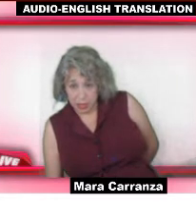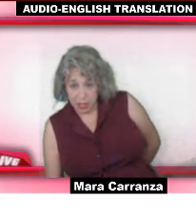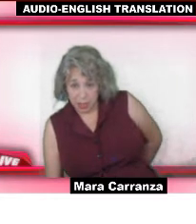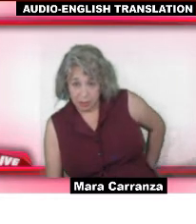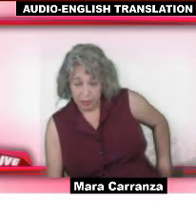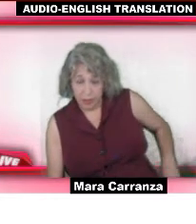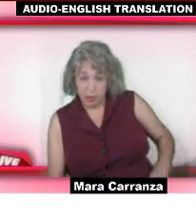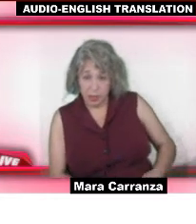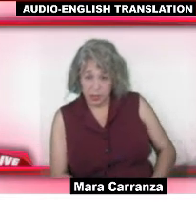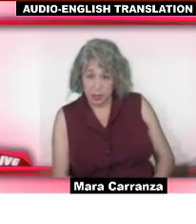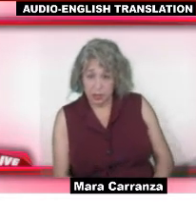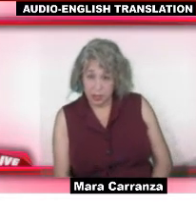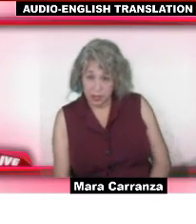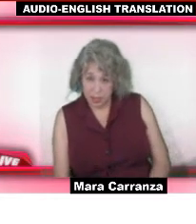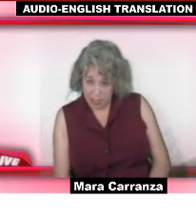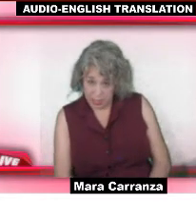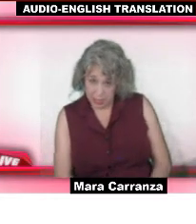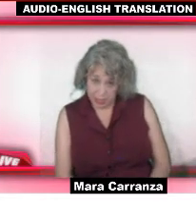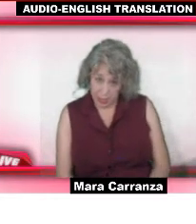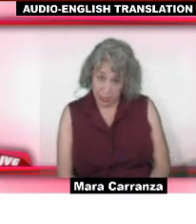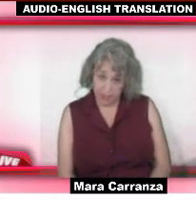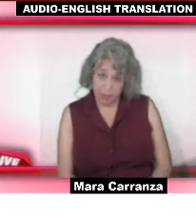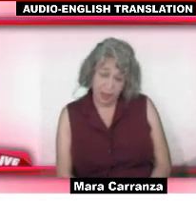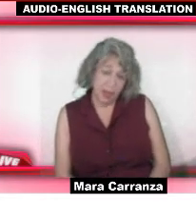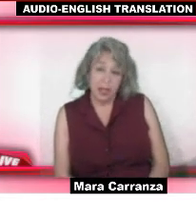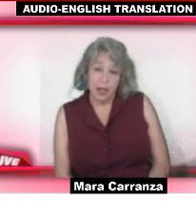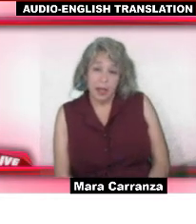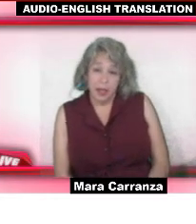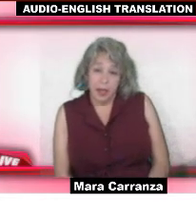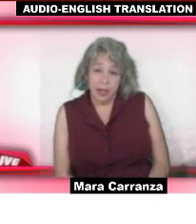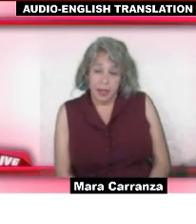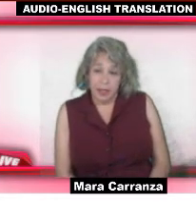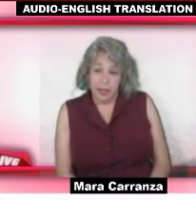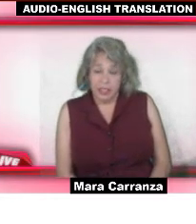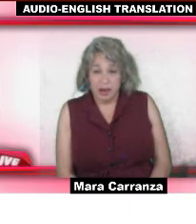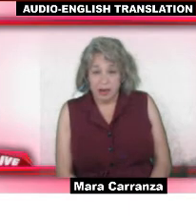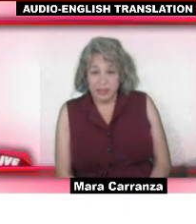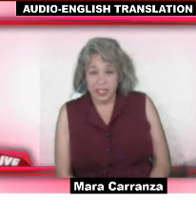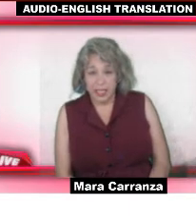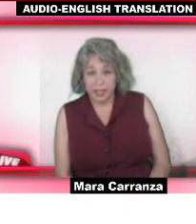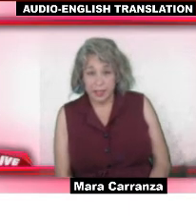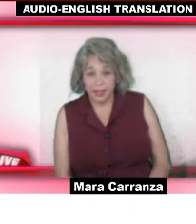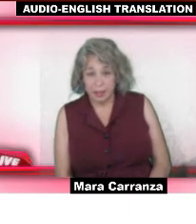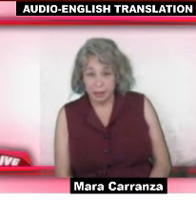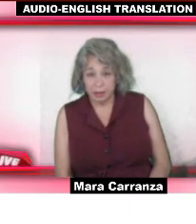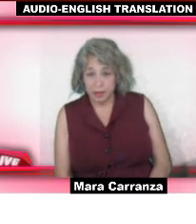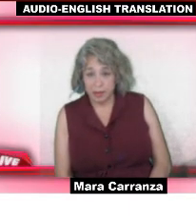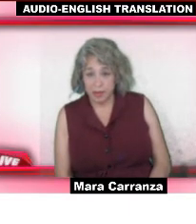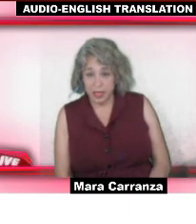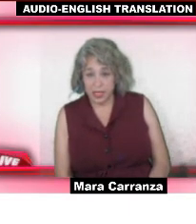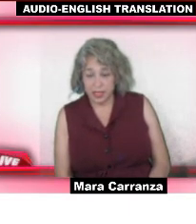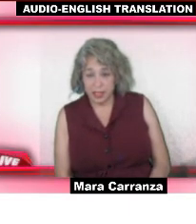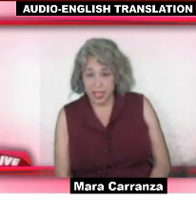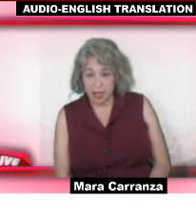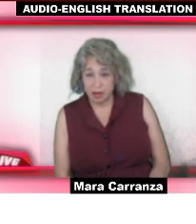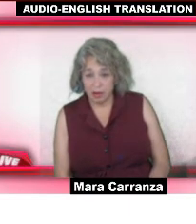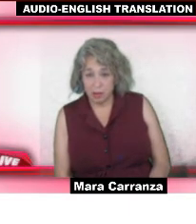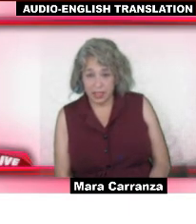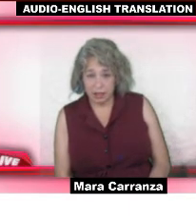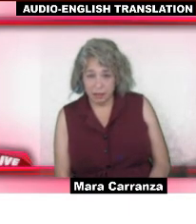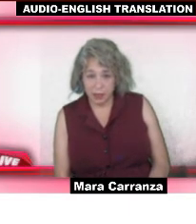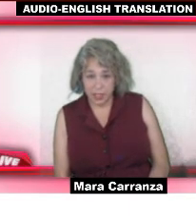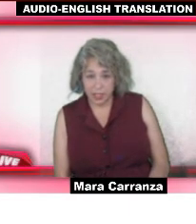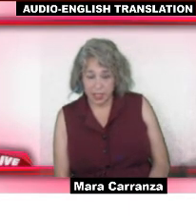productores de Florida están los aranceles al tomate. Ellos fueron los que en un primer momento levantaron la voz y ahora se